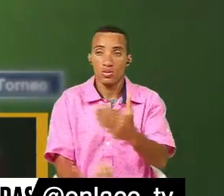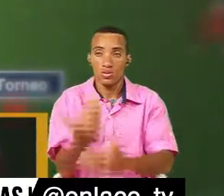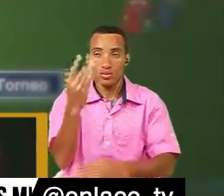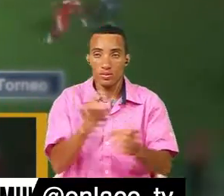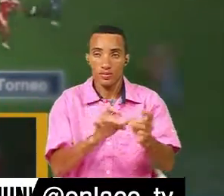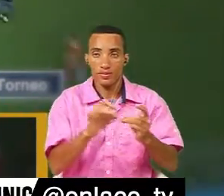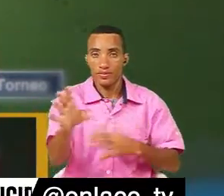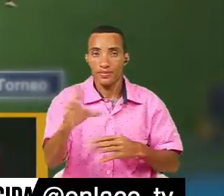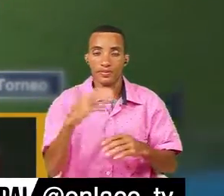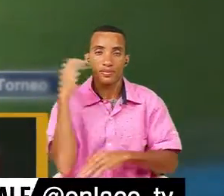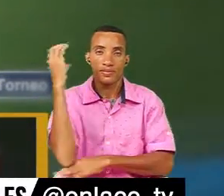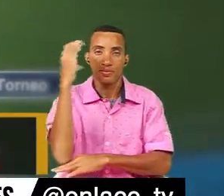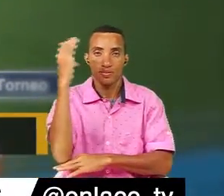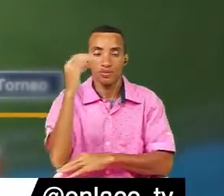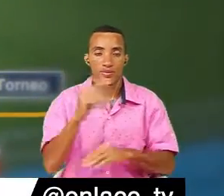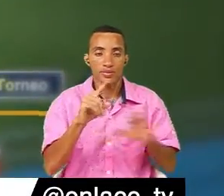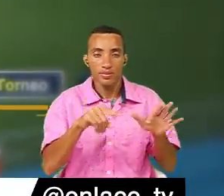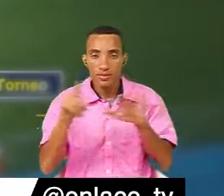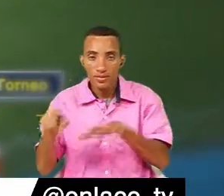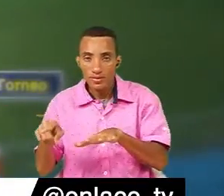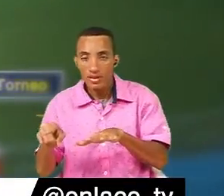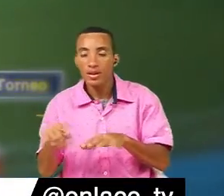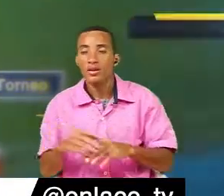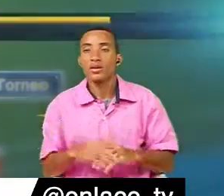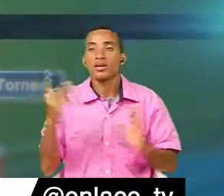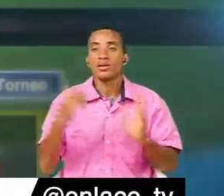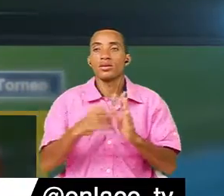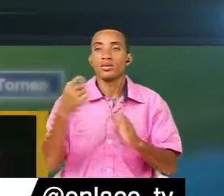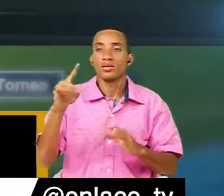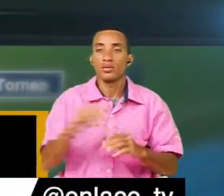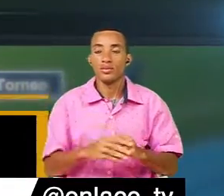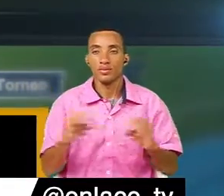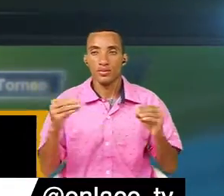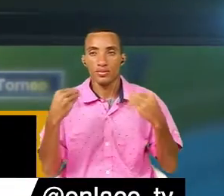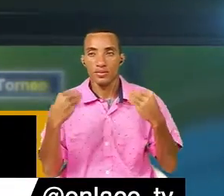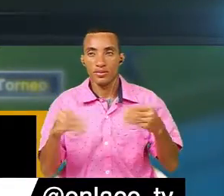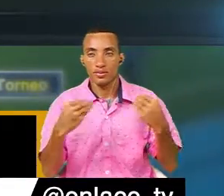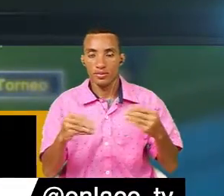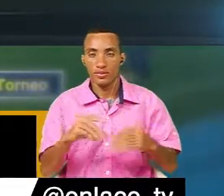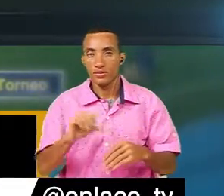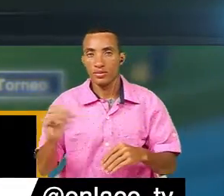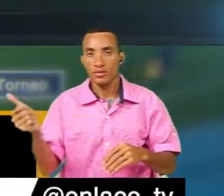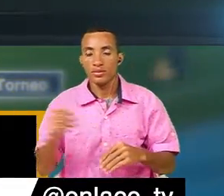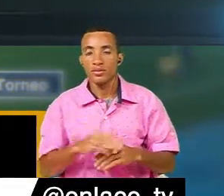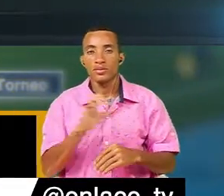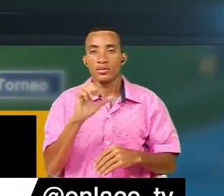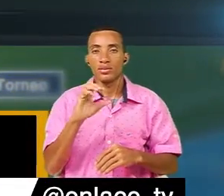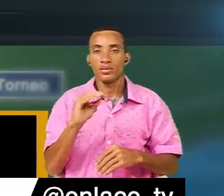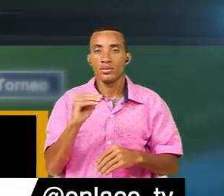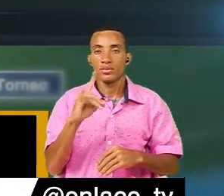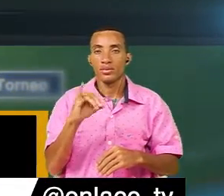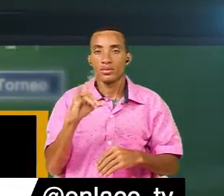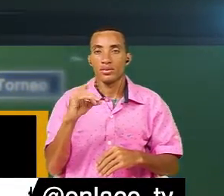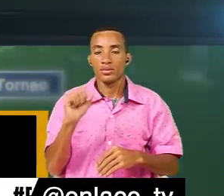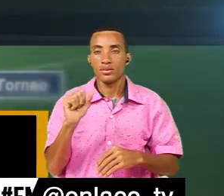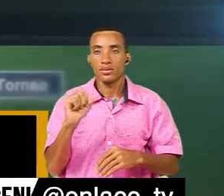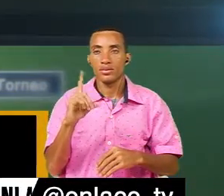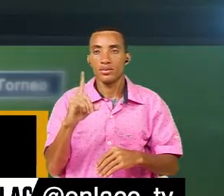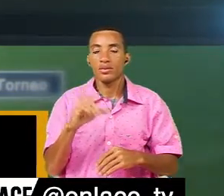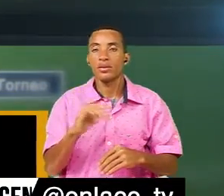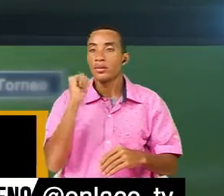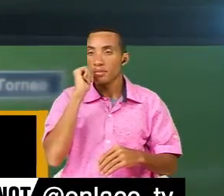profesional colombiano del segundo semestre de 2016 la abrirán Cortuluá y La Equidad, un juego que comenzará mañana viernes 8 de julio a las 8 de la